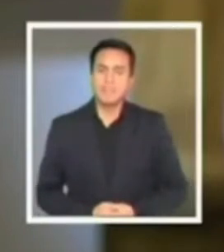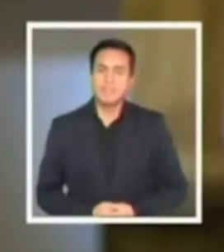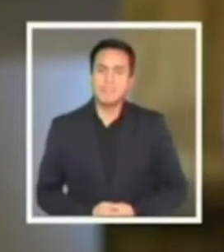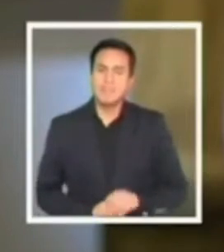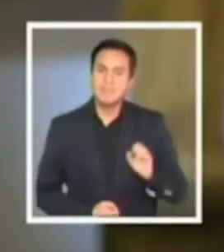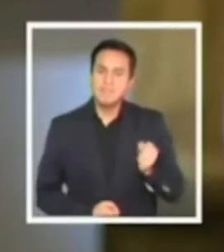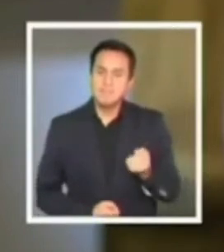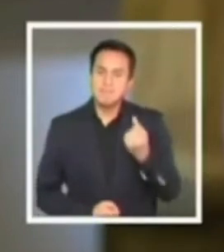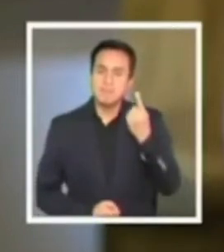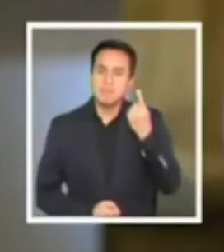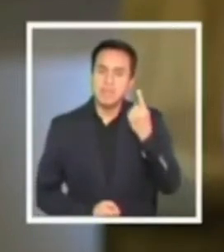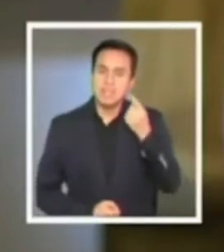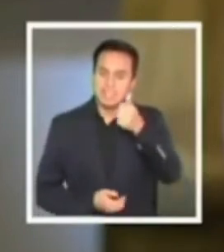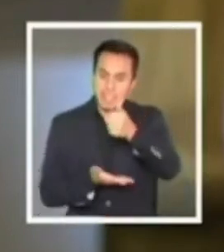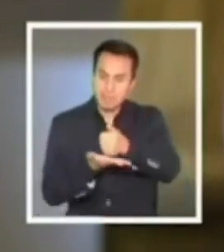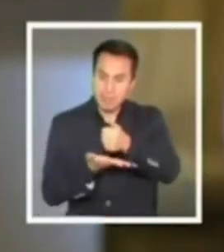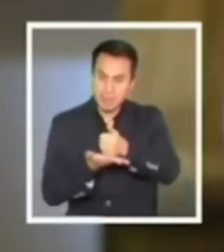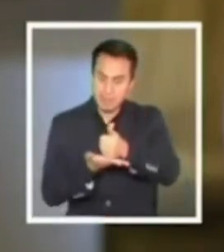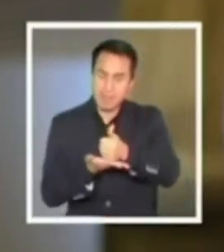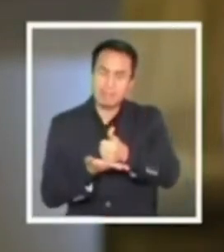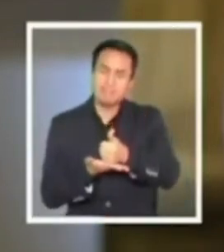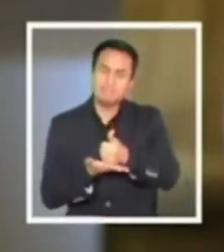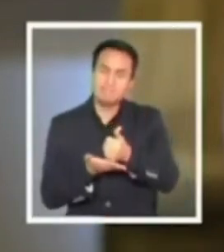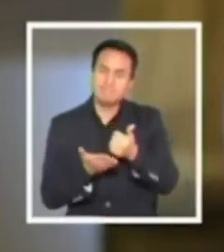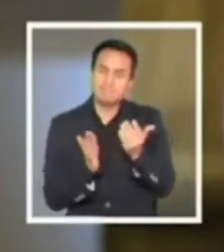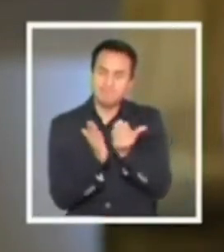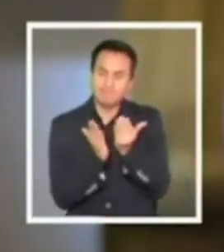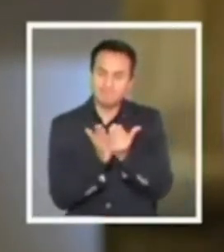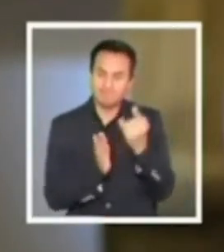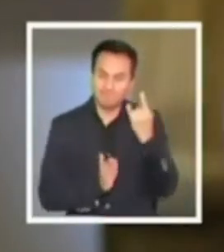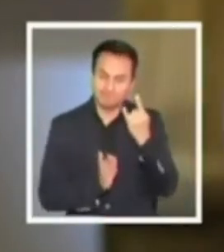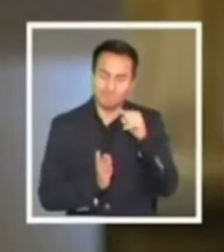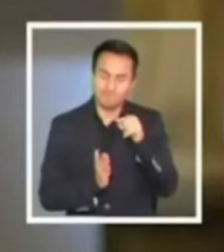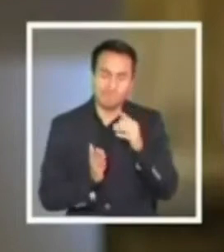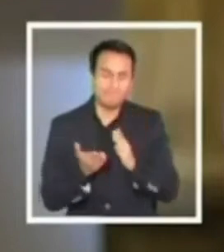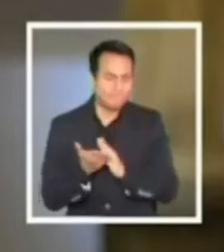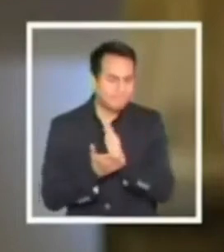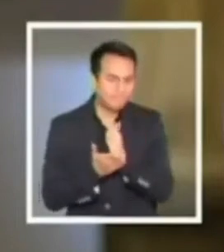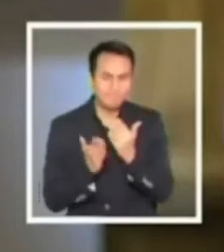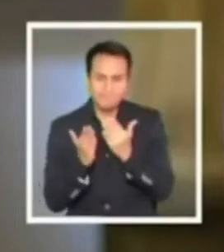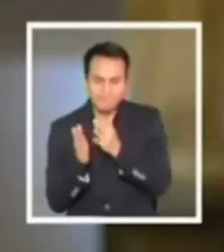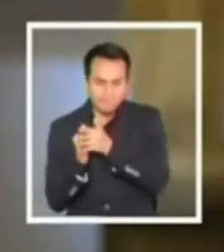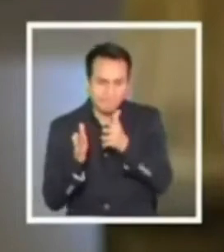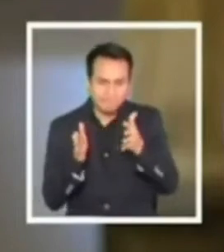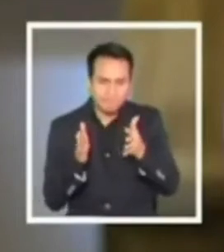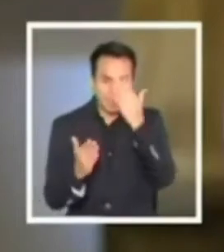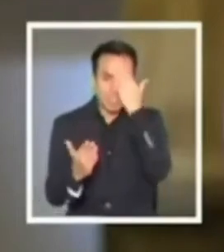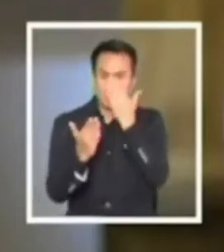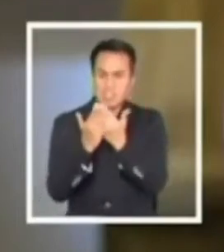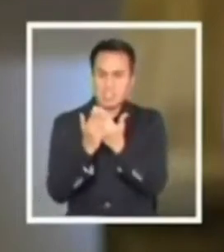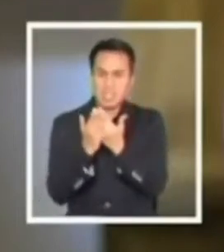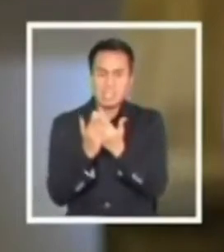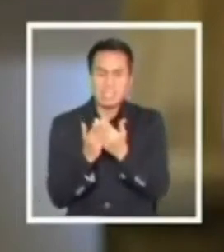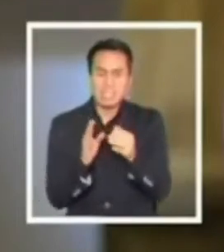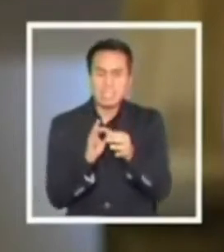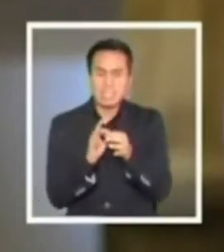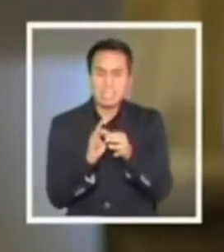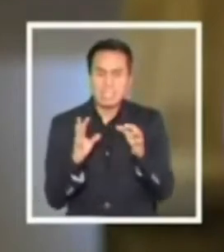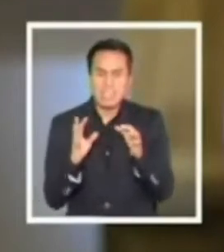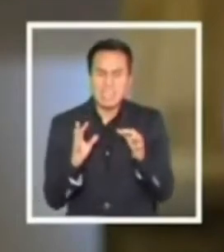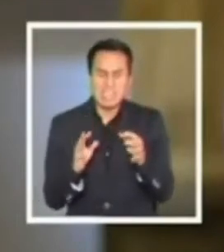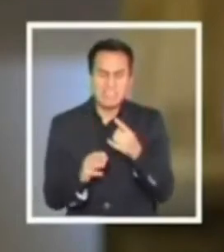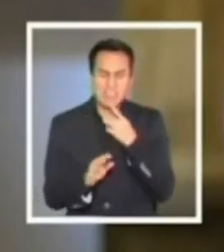Durante el primer semestre de la carrera me tocó enfrentar lo terrible que